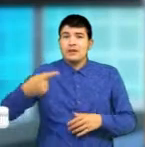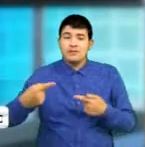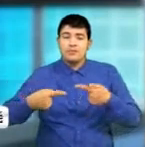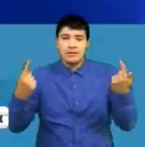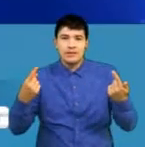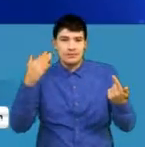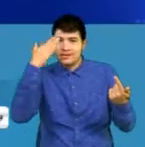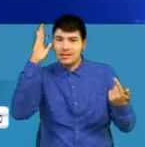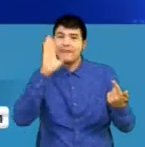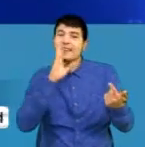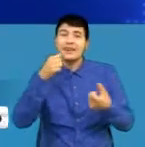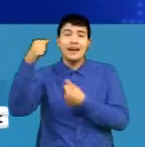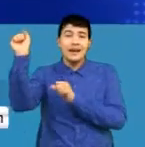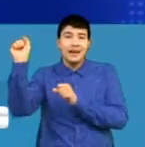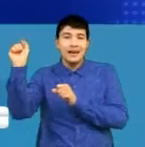el ganador.